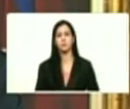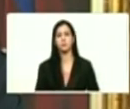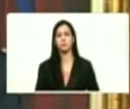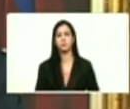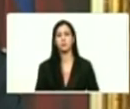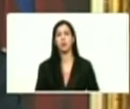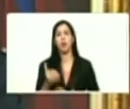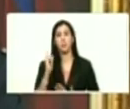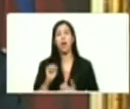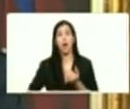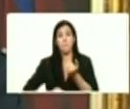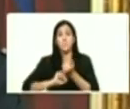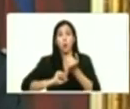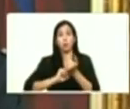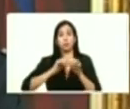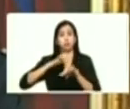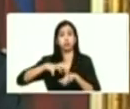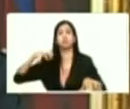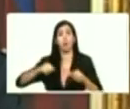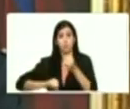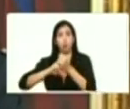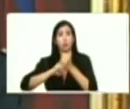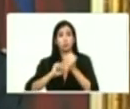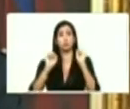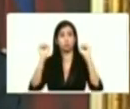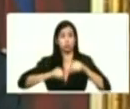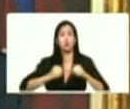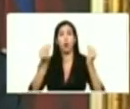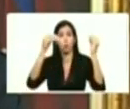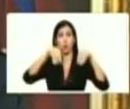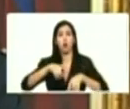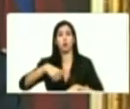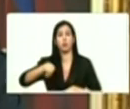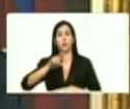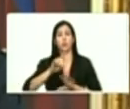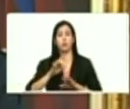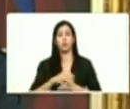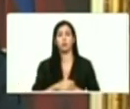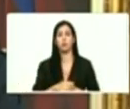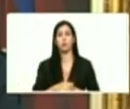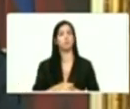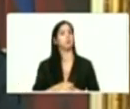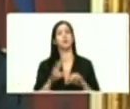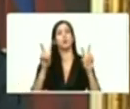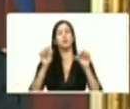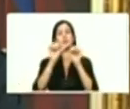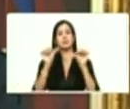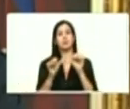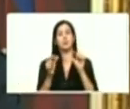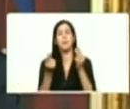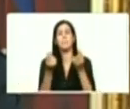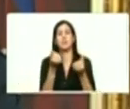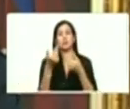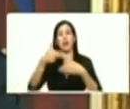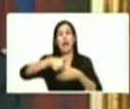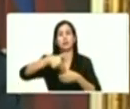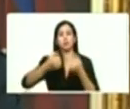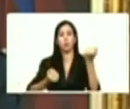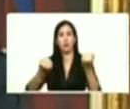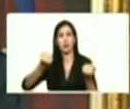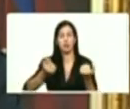aunque había apoyo mayoritario para hacer un nuevo sistema de precios de la gasolina